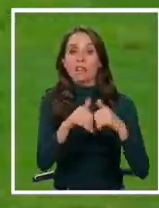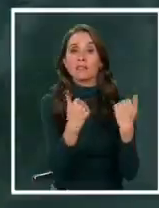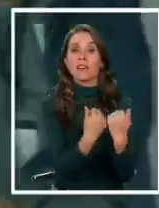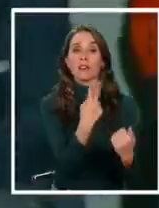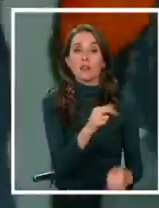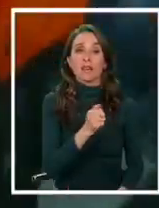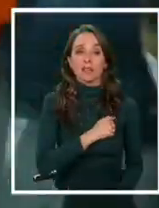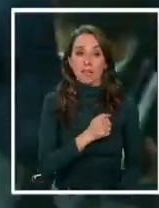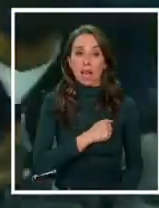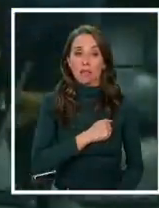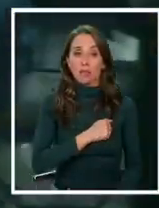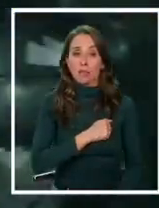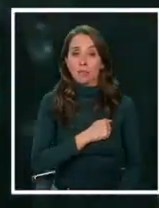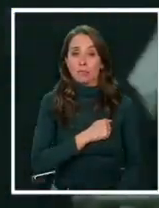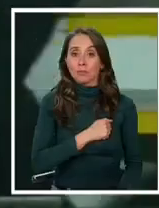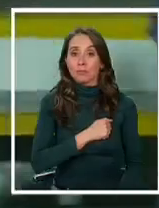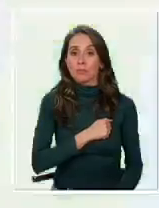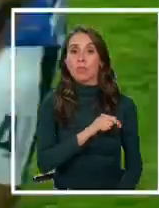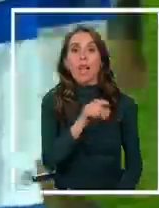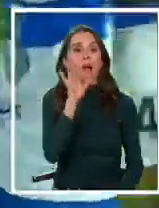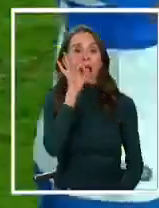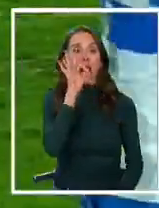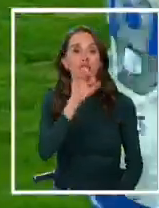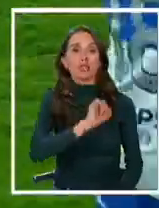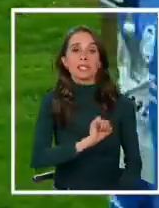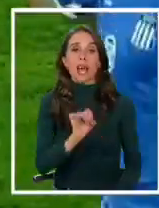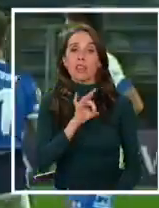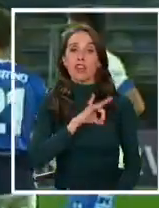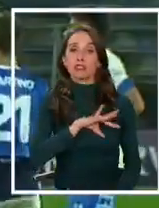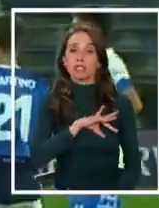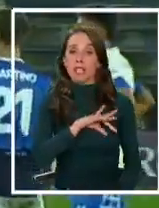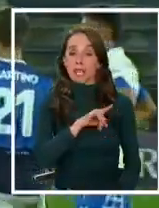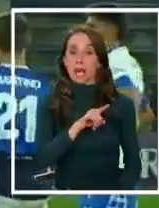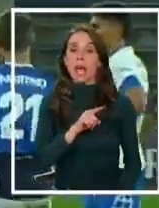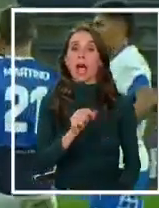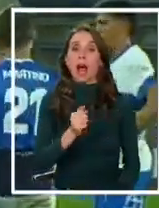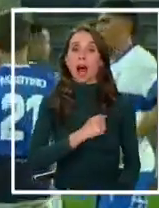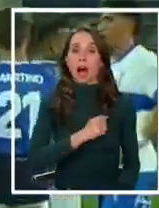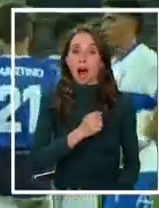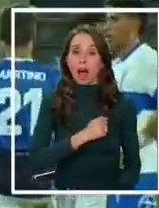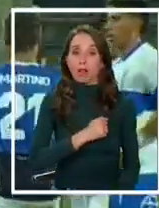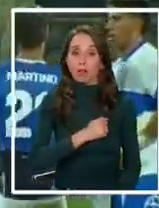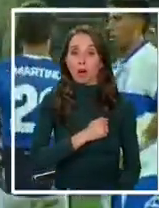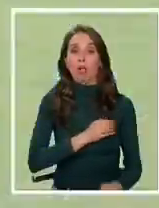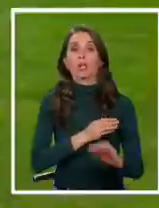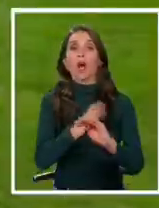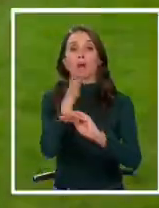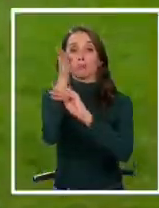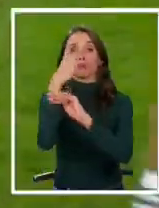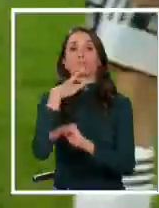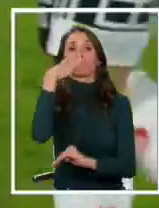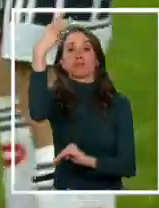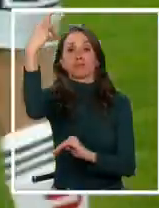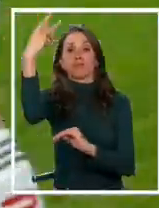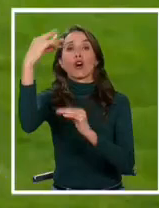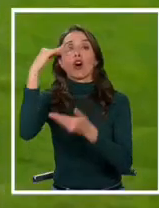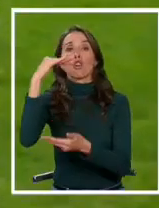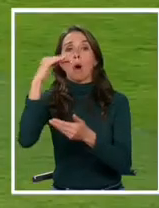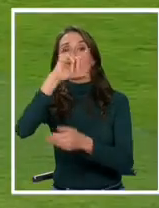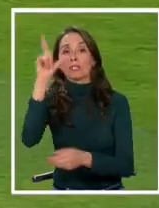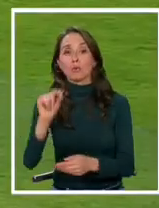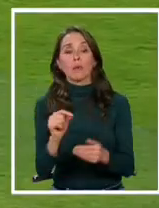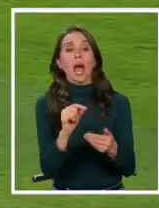apimo en lases en Santiago de Chile católica va a la Sudamericana no pudieron en la